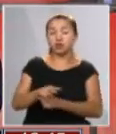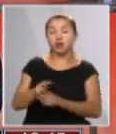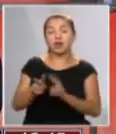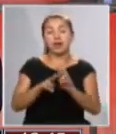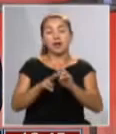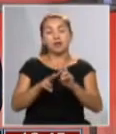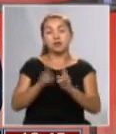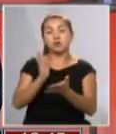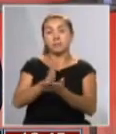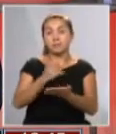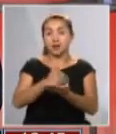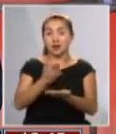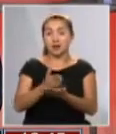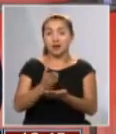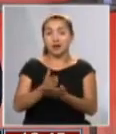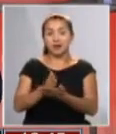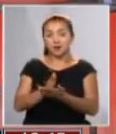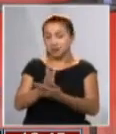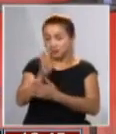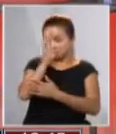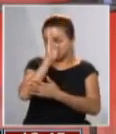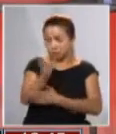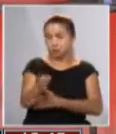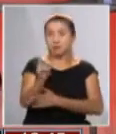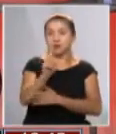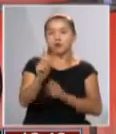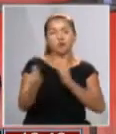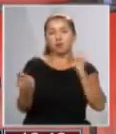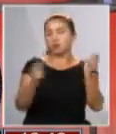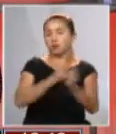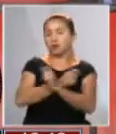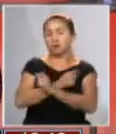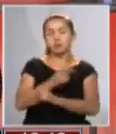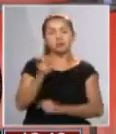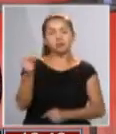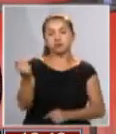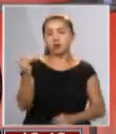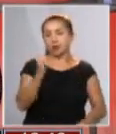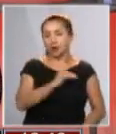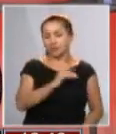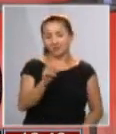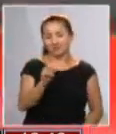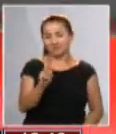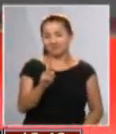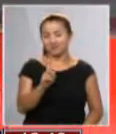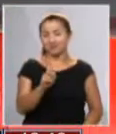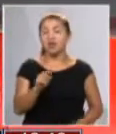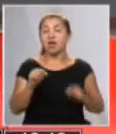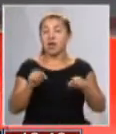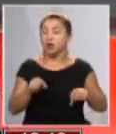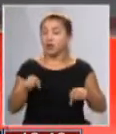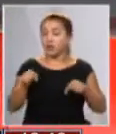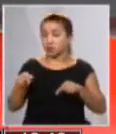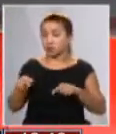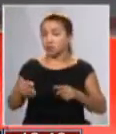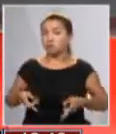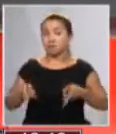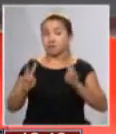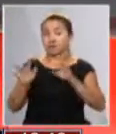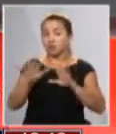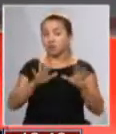implementado planes y va en esa dirección, pero no es un cambio que se produzca de la noche a la mañana. Uh-huh. Ahora, esto permitiría a lo